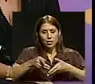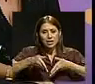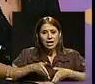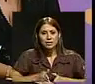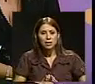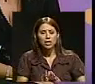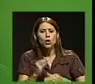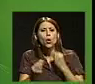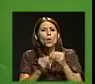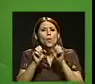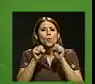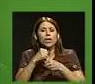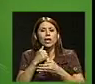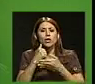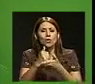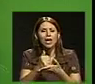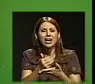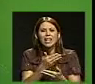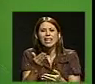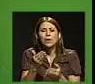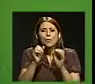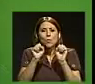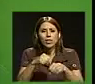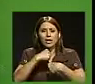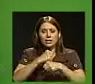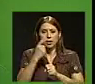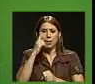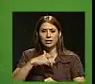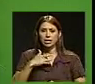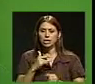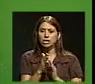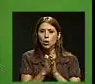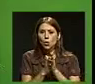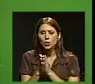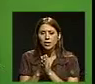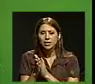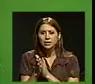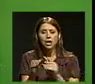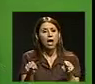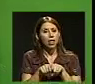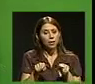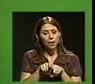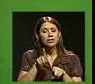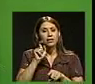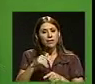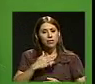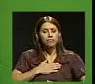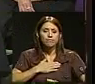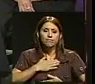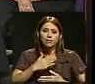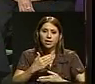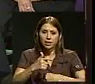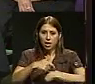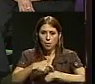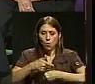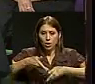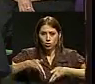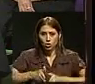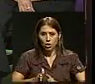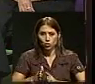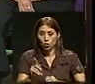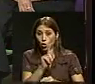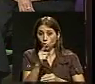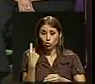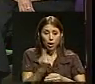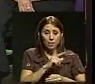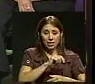tareas pueden hacer al respecto para sentirse útiles. Aparte también de dedicarles un tiempo a los hijos, no solo al